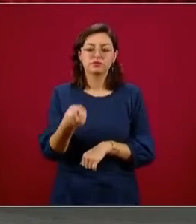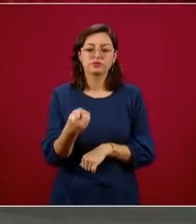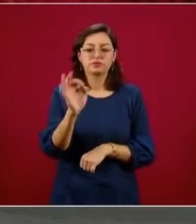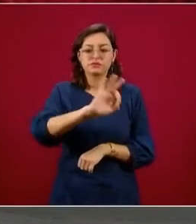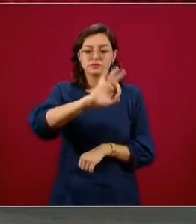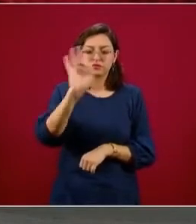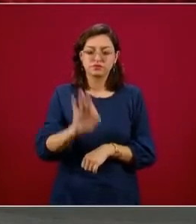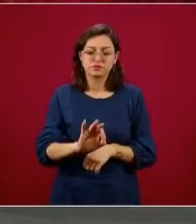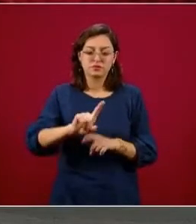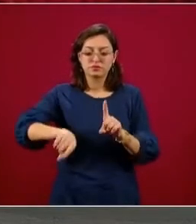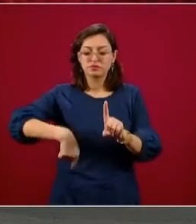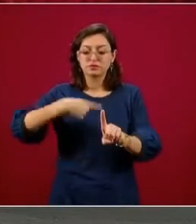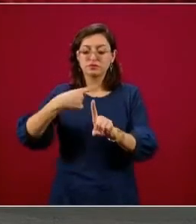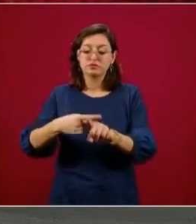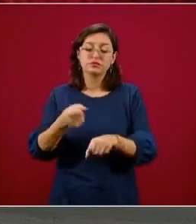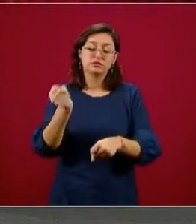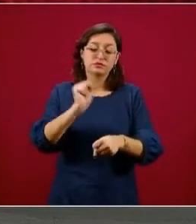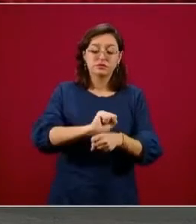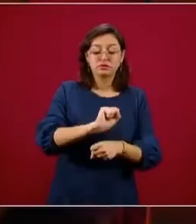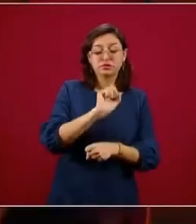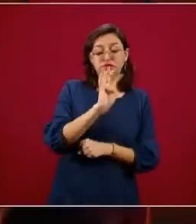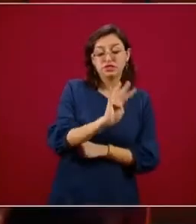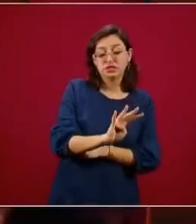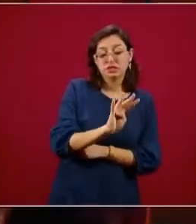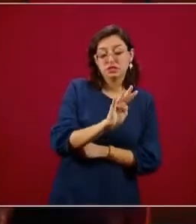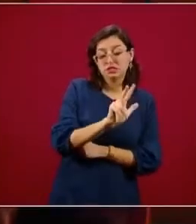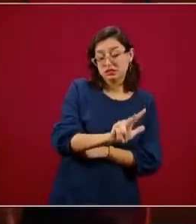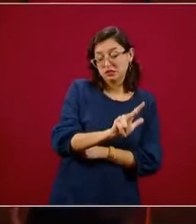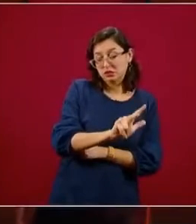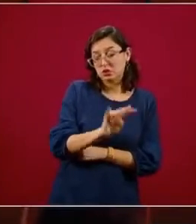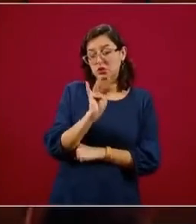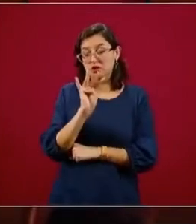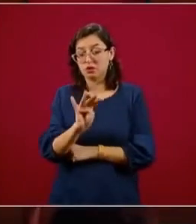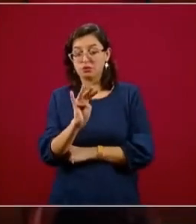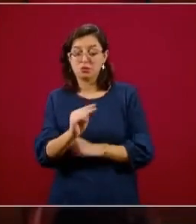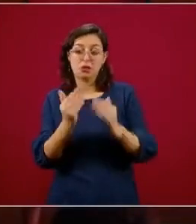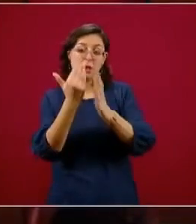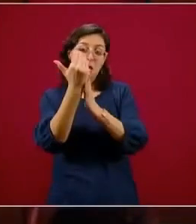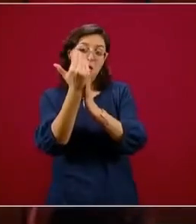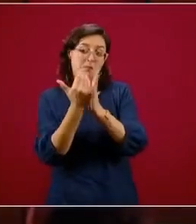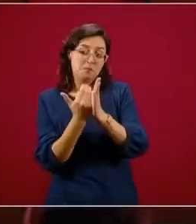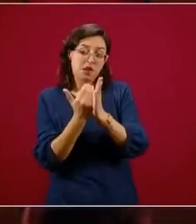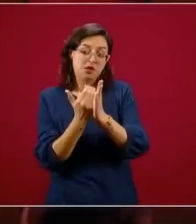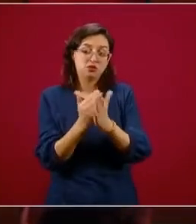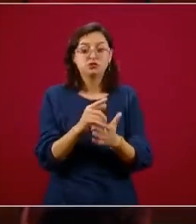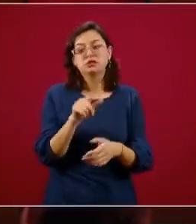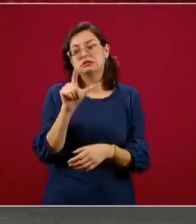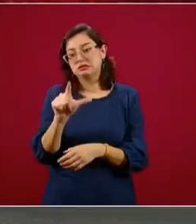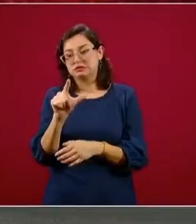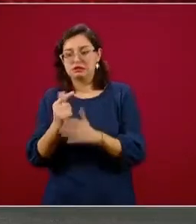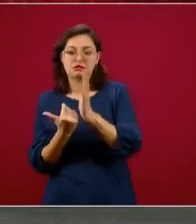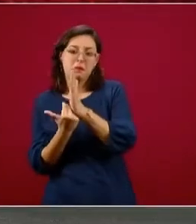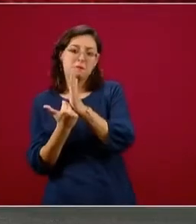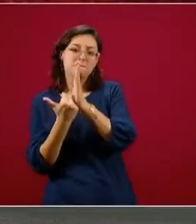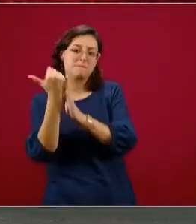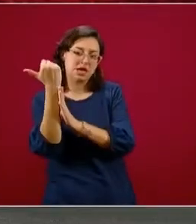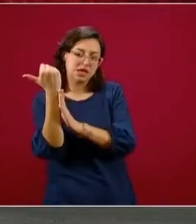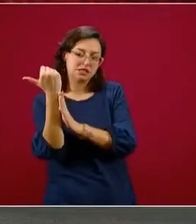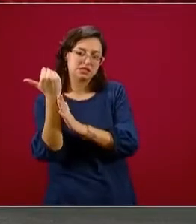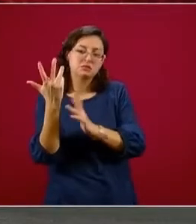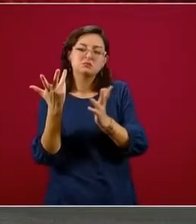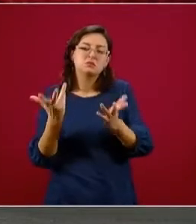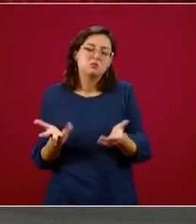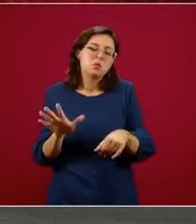de positividad de la semana 18 y la semana 19 están por debajo del de la semana 17. Entonces, dado esto que acabo